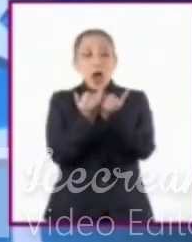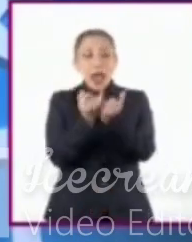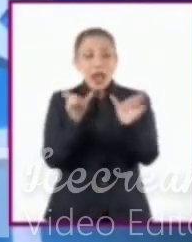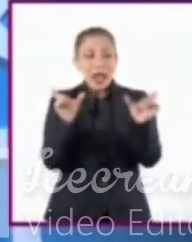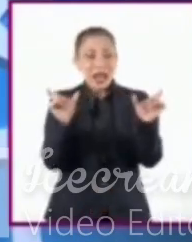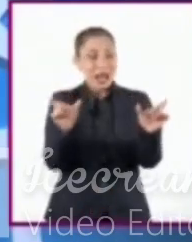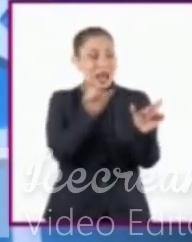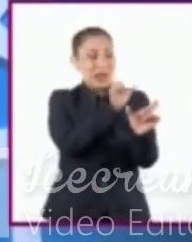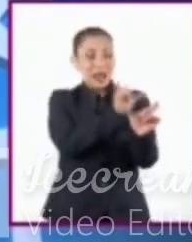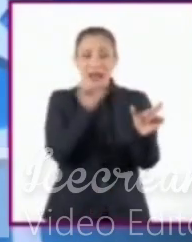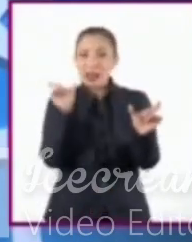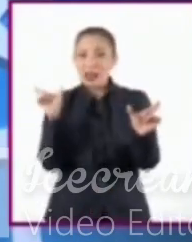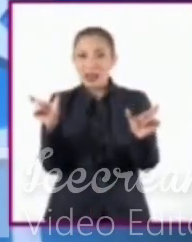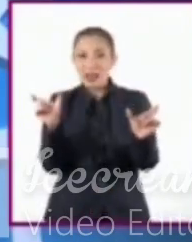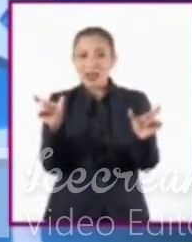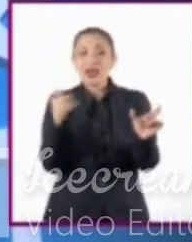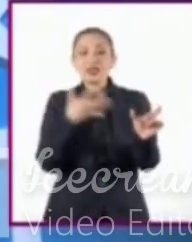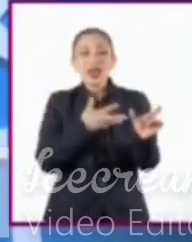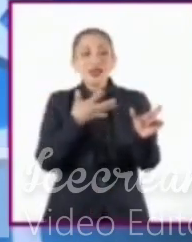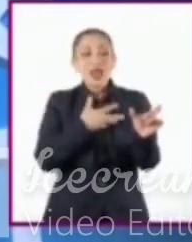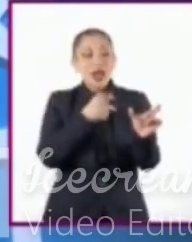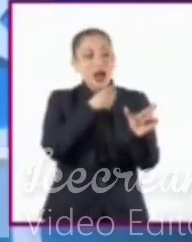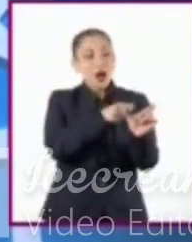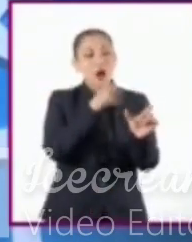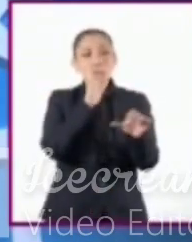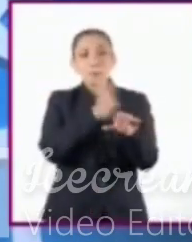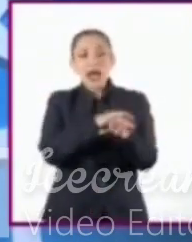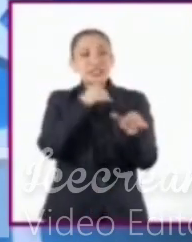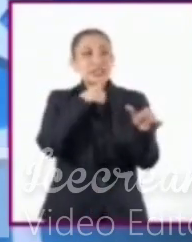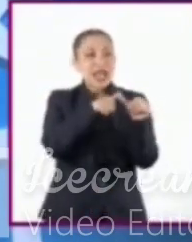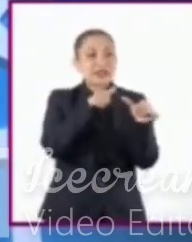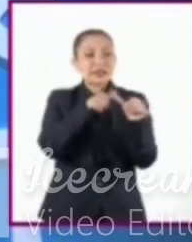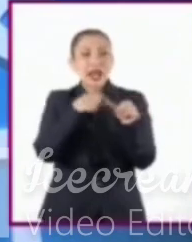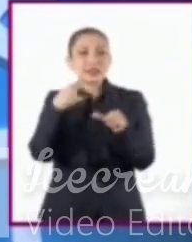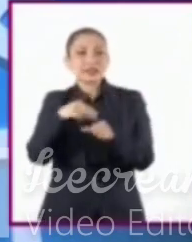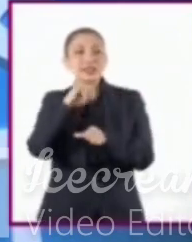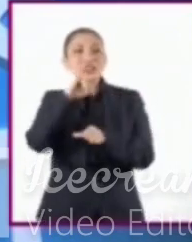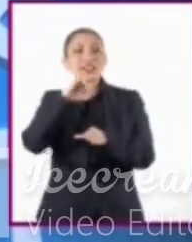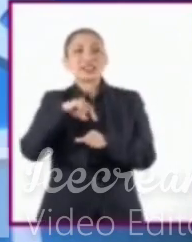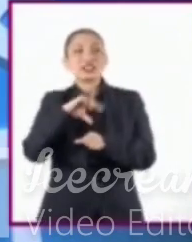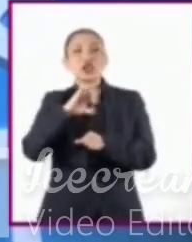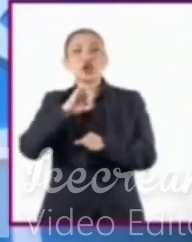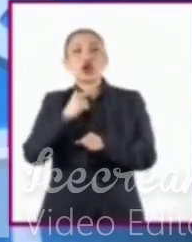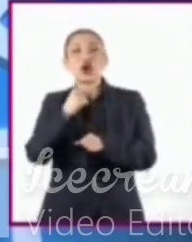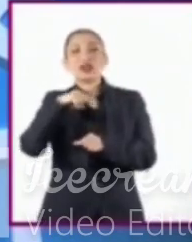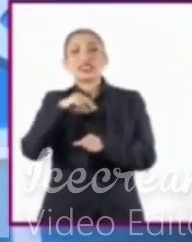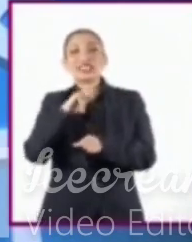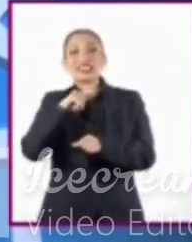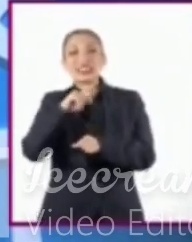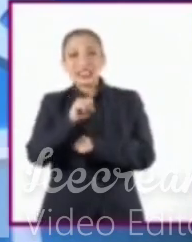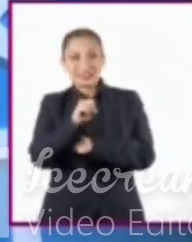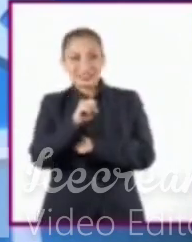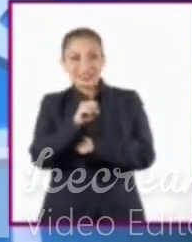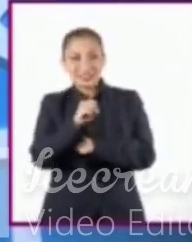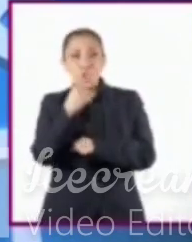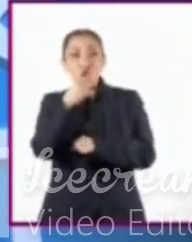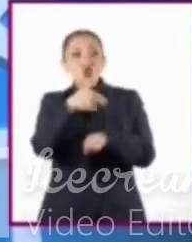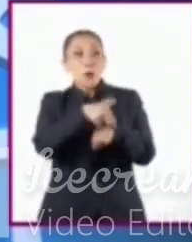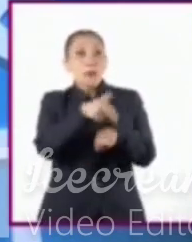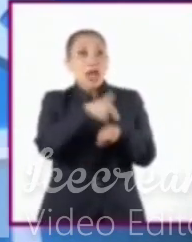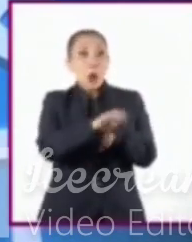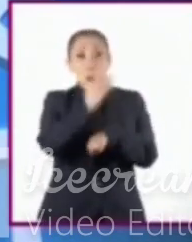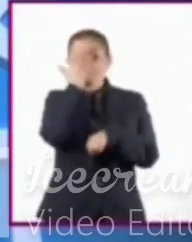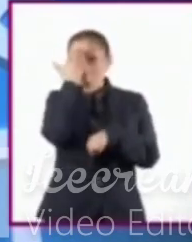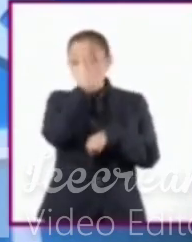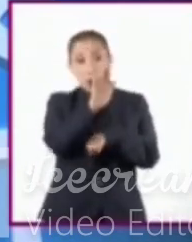entre dos expresiones que contienen una o más literales llamadas incógnitas, es decir, una cantidad